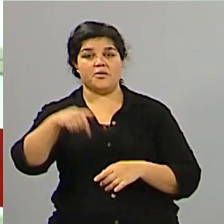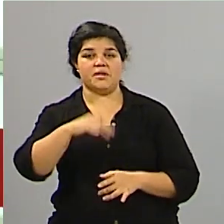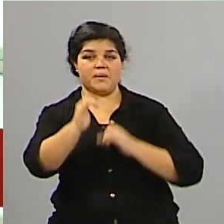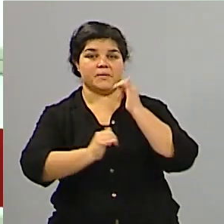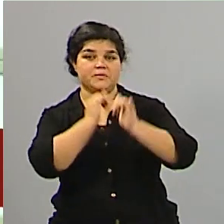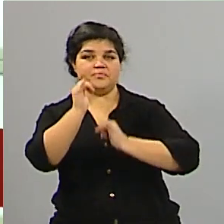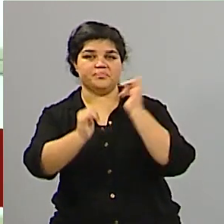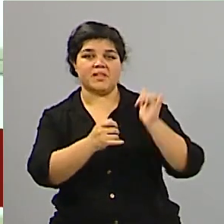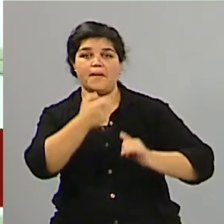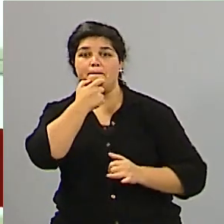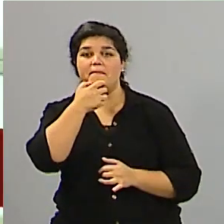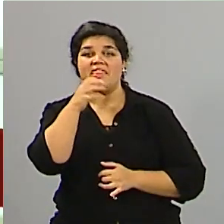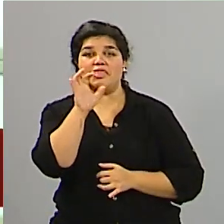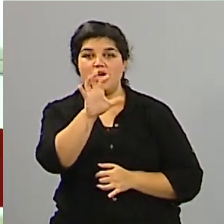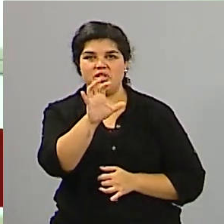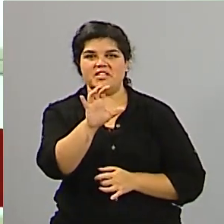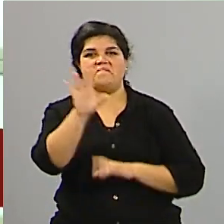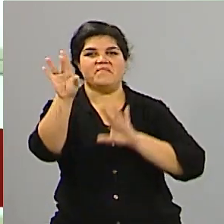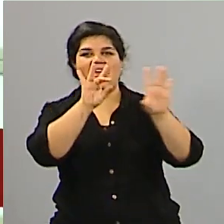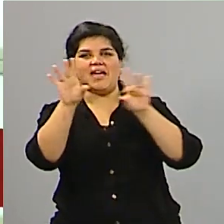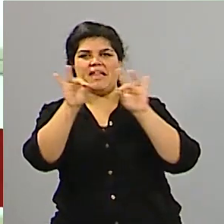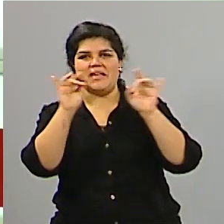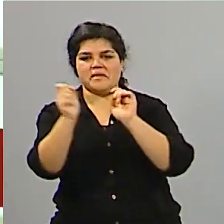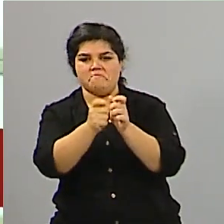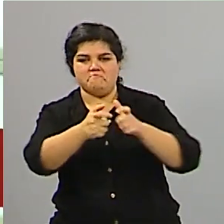es el motor fundamental de